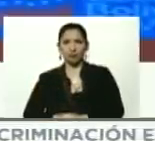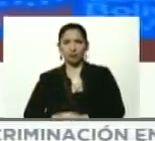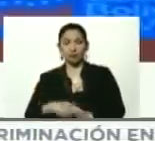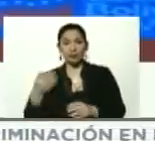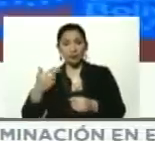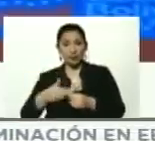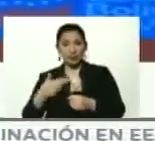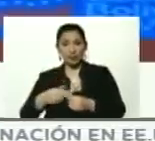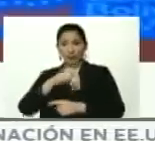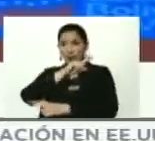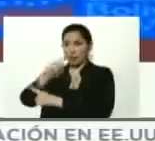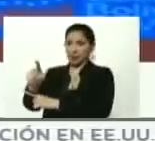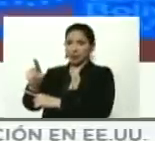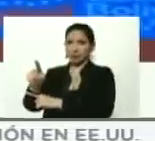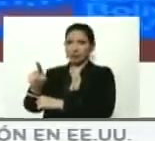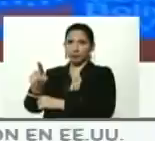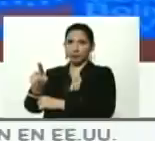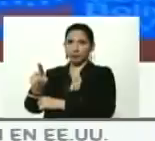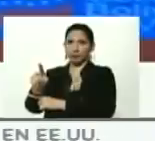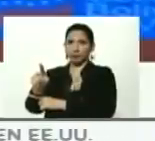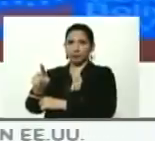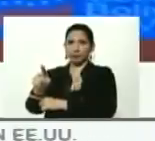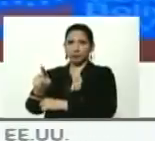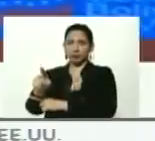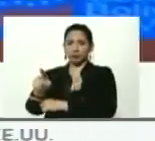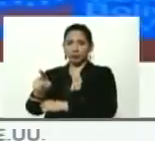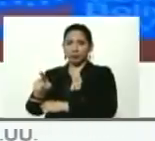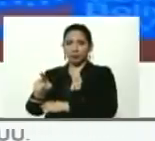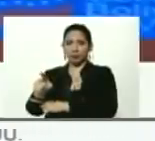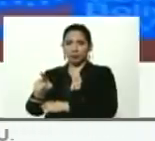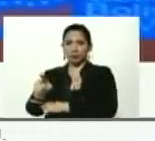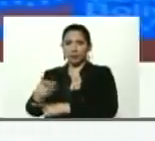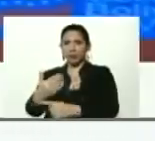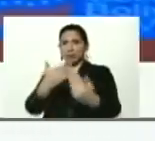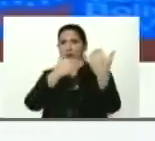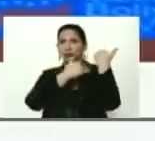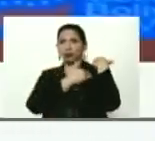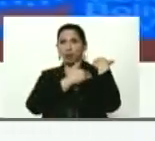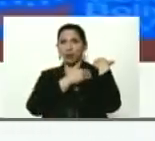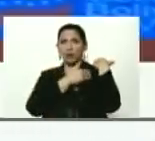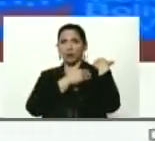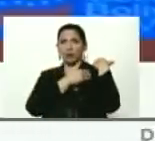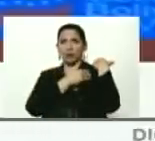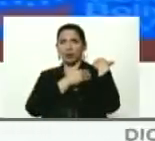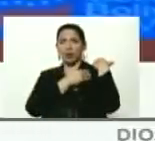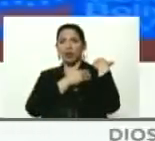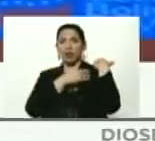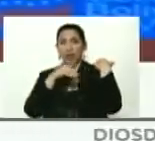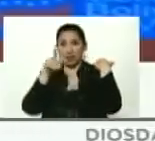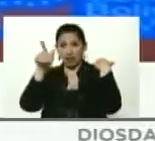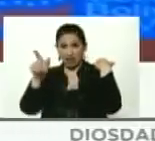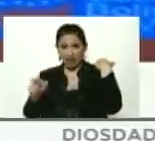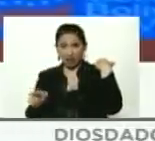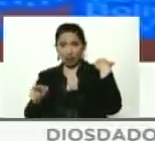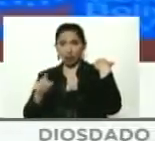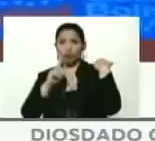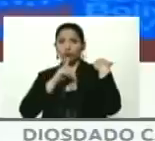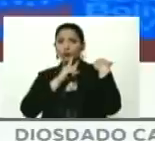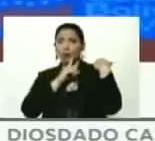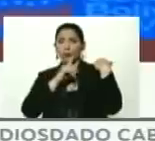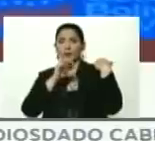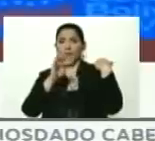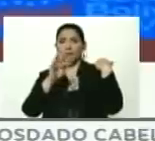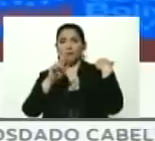PDVSA demanda. La cabeza de este caso se llama Francisco Morillo, un triste